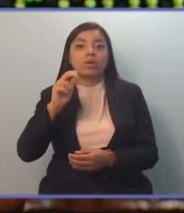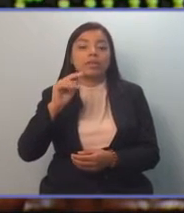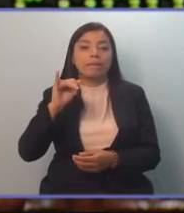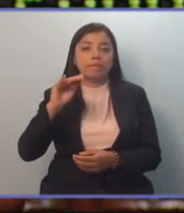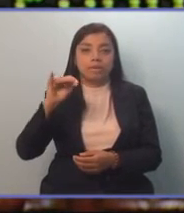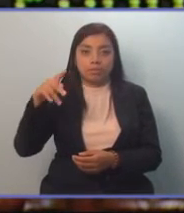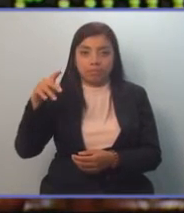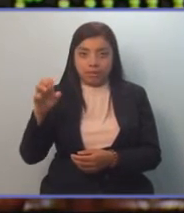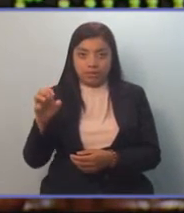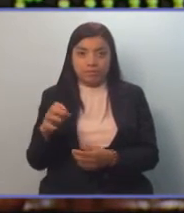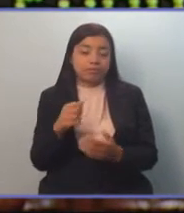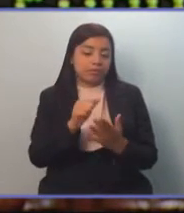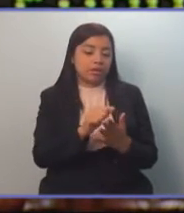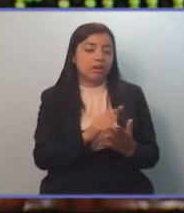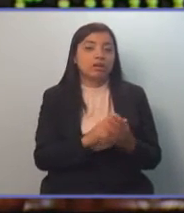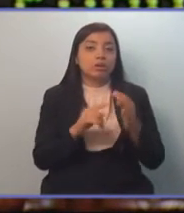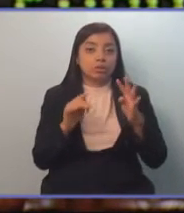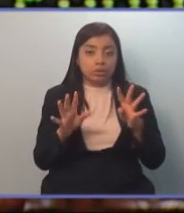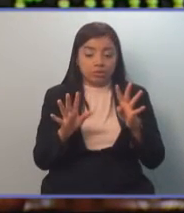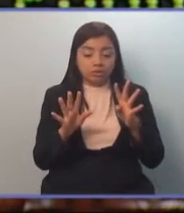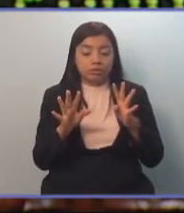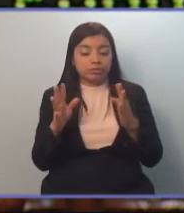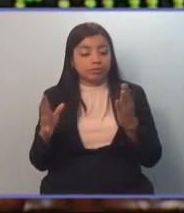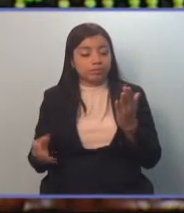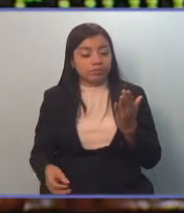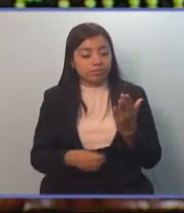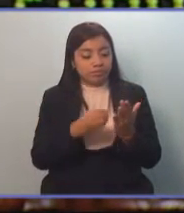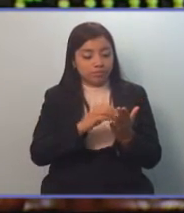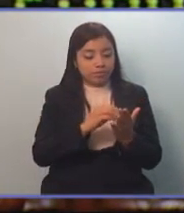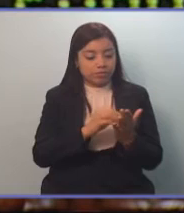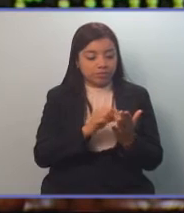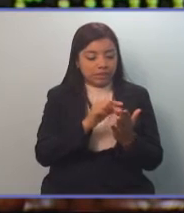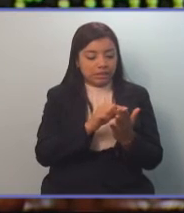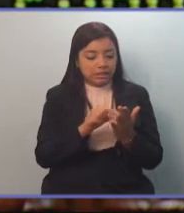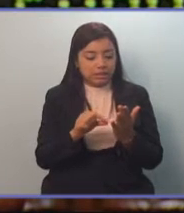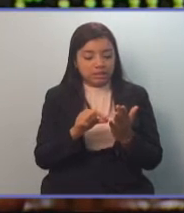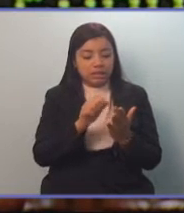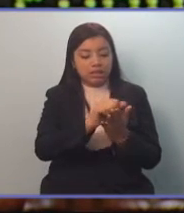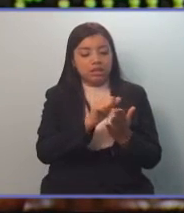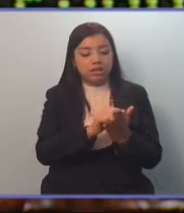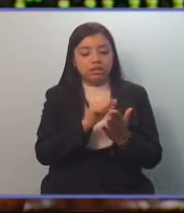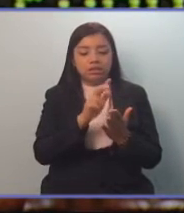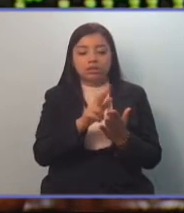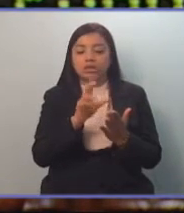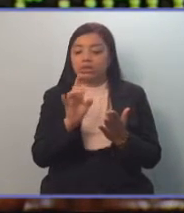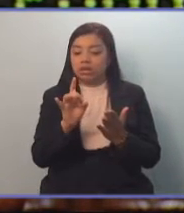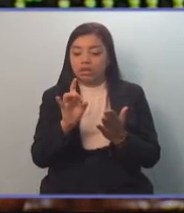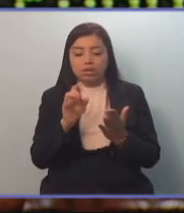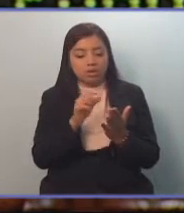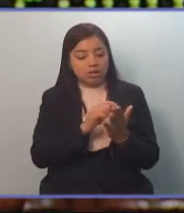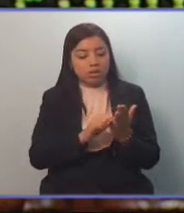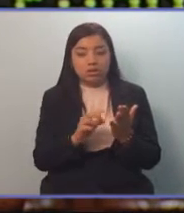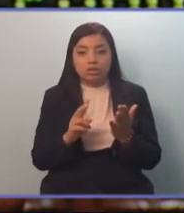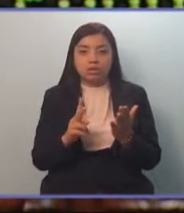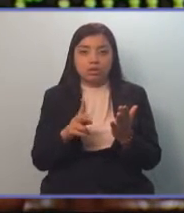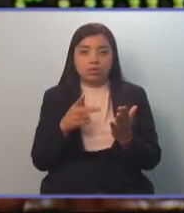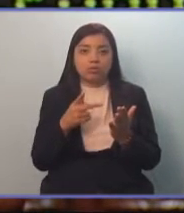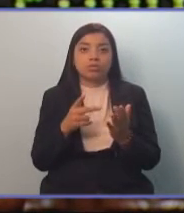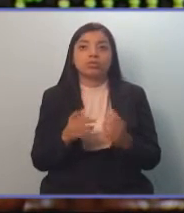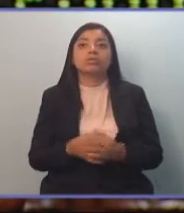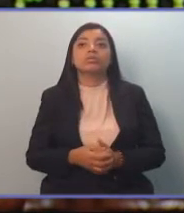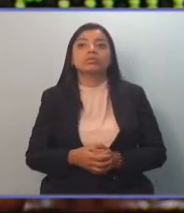Empresa. Artículo 9. Incorpórese un inciso segundo al artículo 38 así.